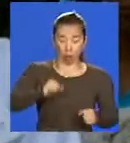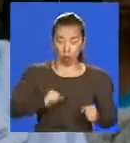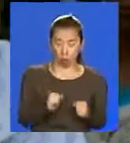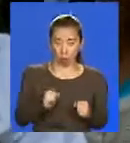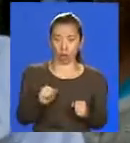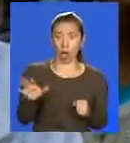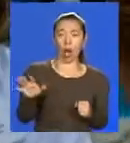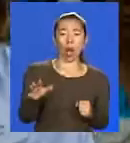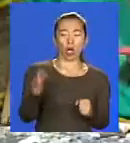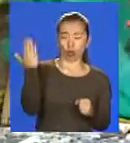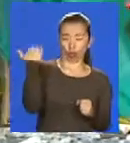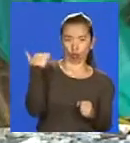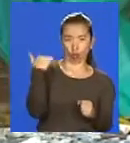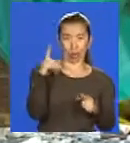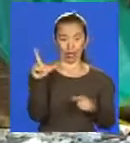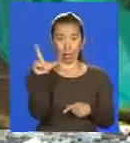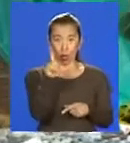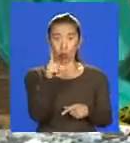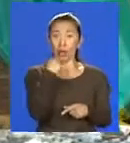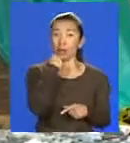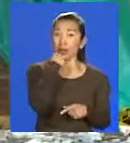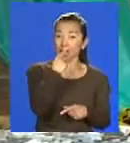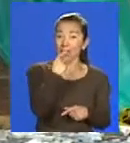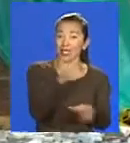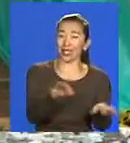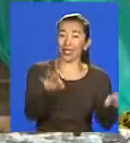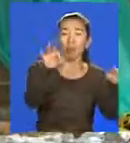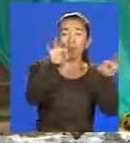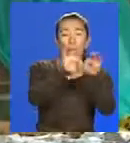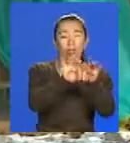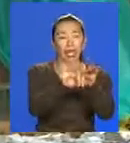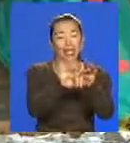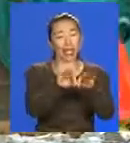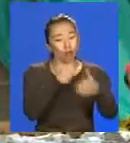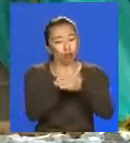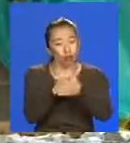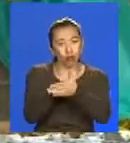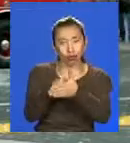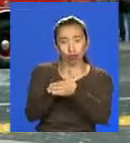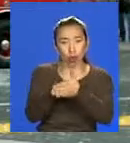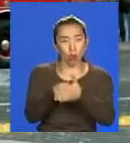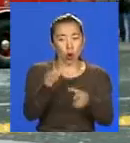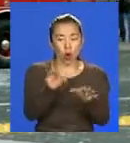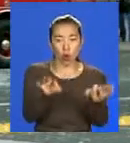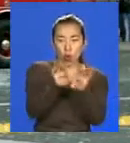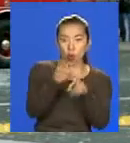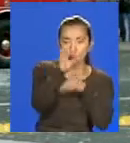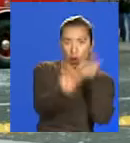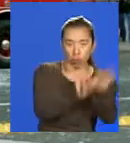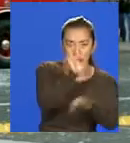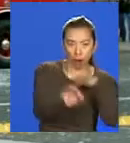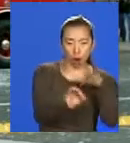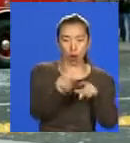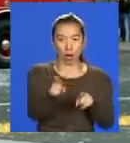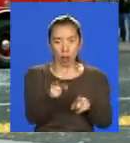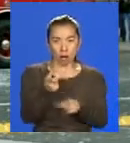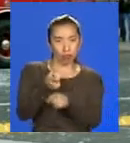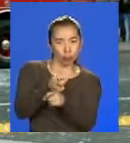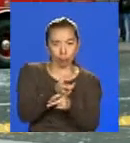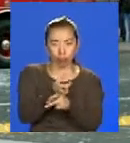del lunes pasado planteó la necesidad de reforzar las labores de inteligencia y los protocolos y operativos por